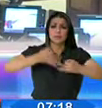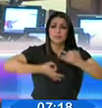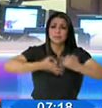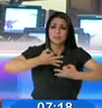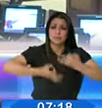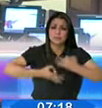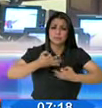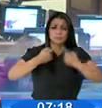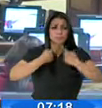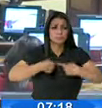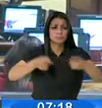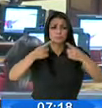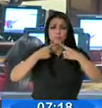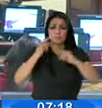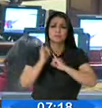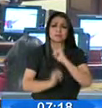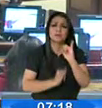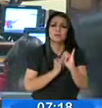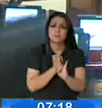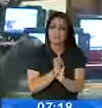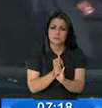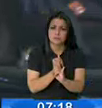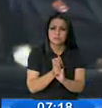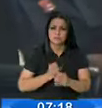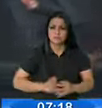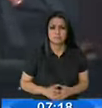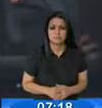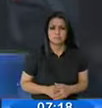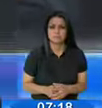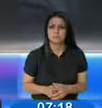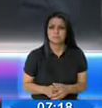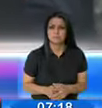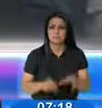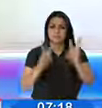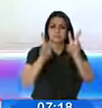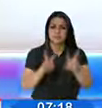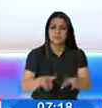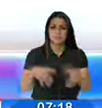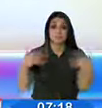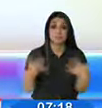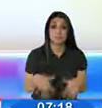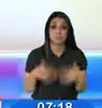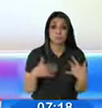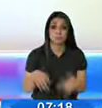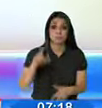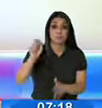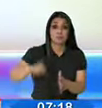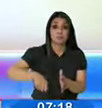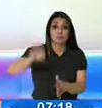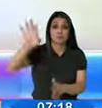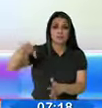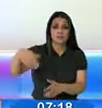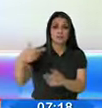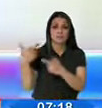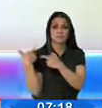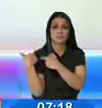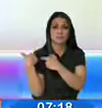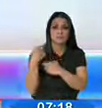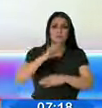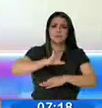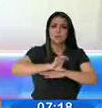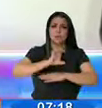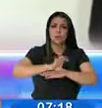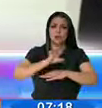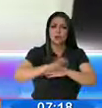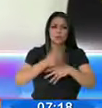que ventilarse a nivel internacional. Dicen que los casos son graves, que el procurador es el responsable directo de que el país se haya visto